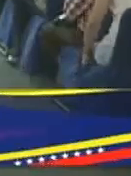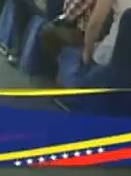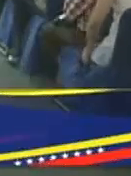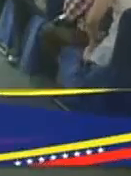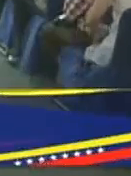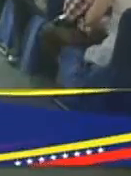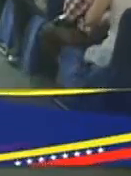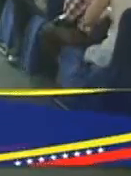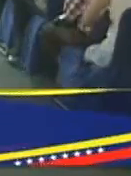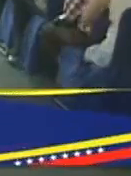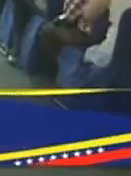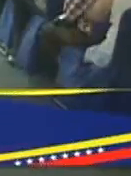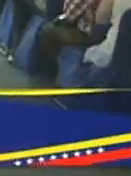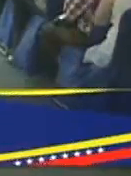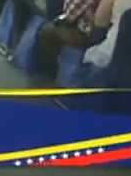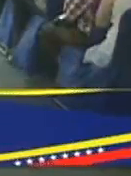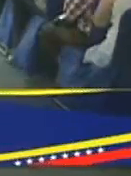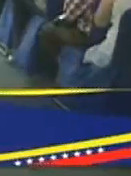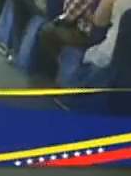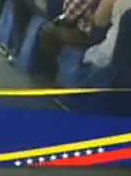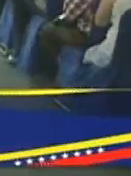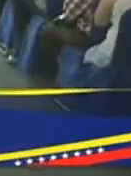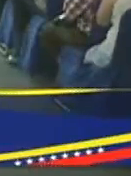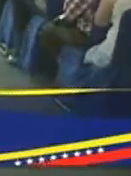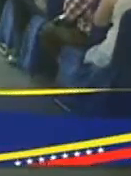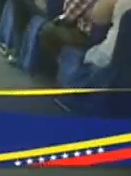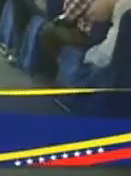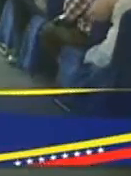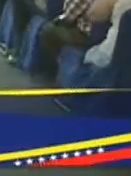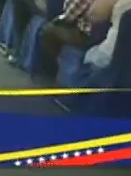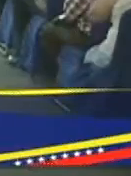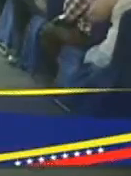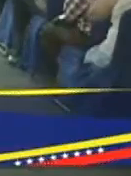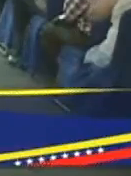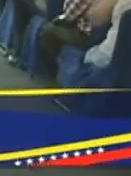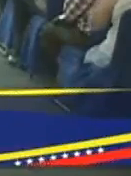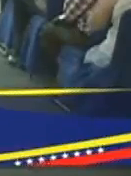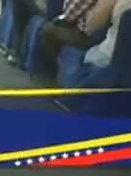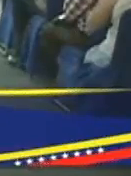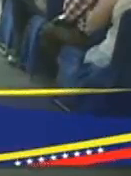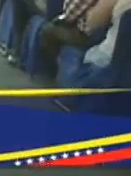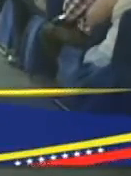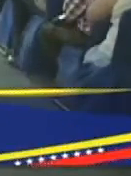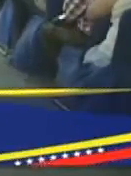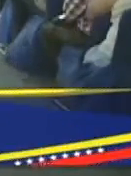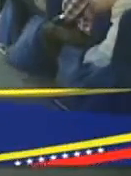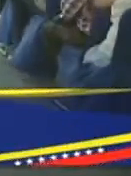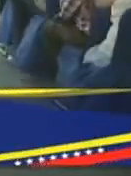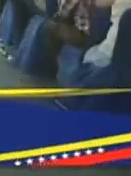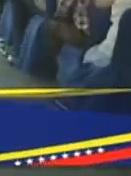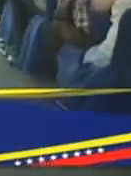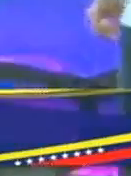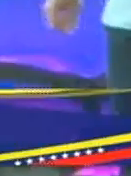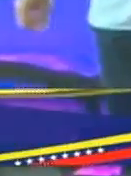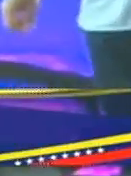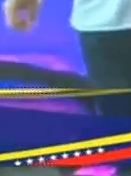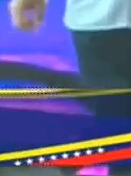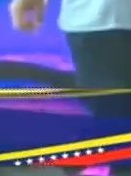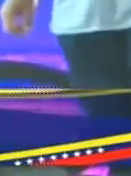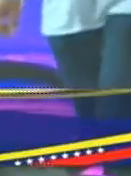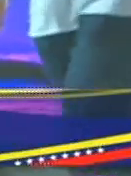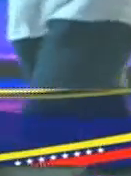del ministro Ernesto Villegas. Muy buenas tardes. Buenas tardes, señor presidente Nicolás Maduro